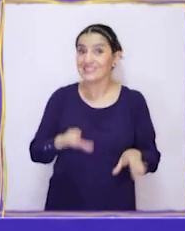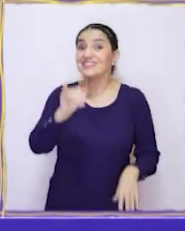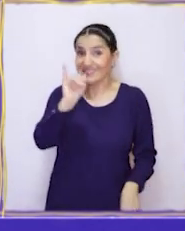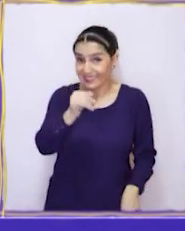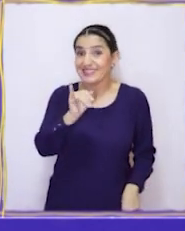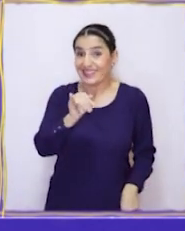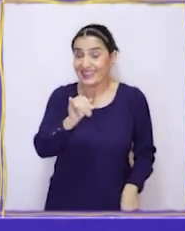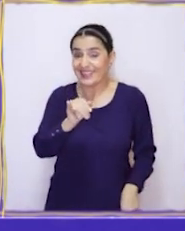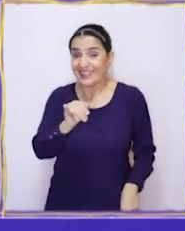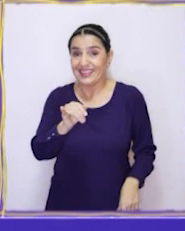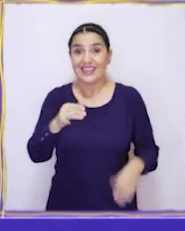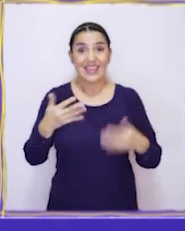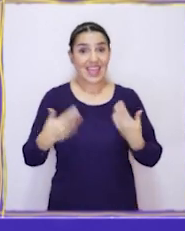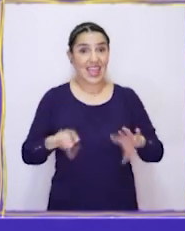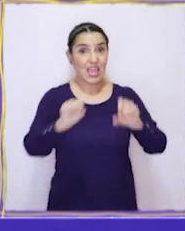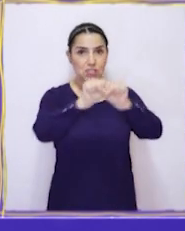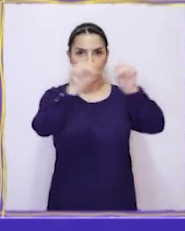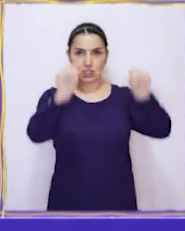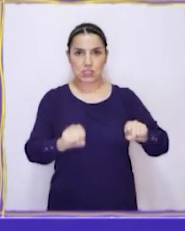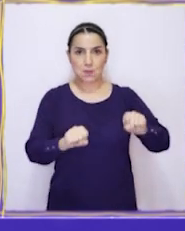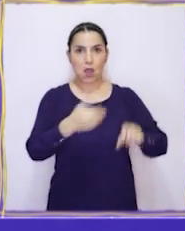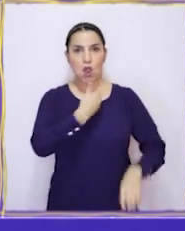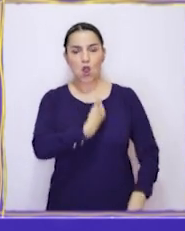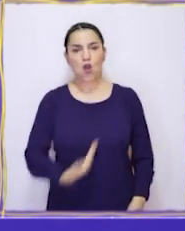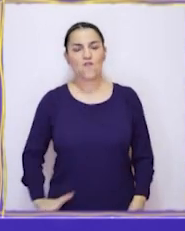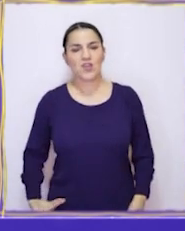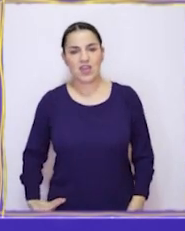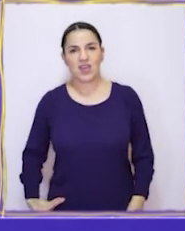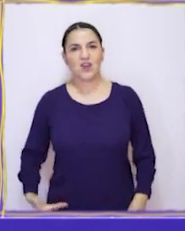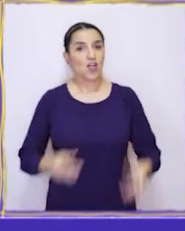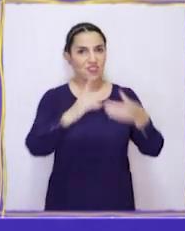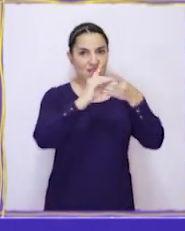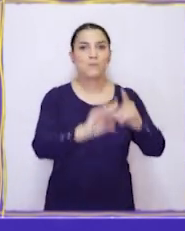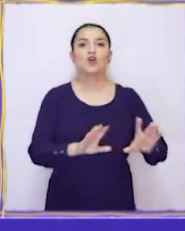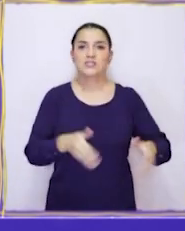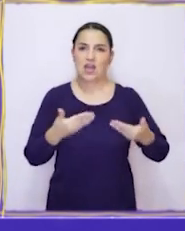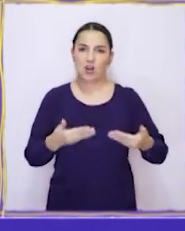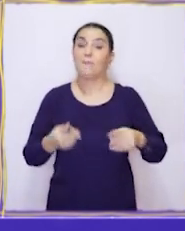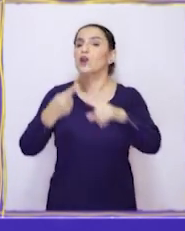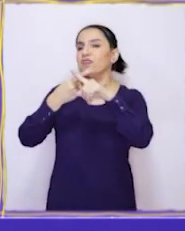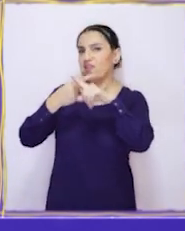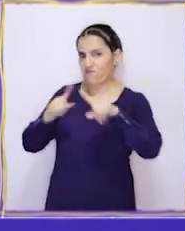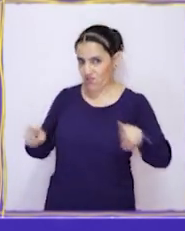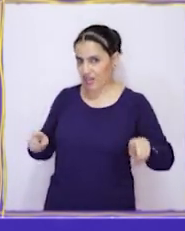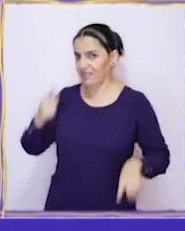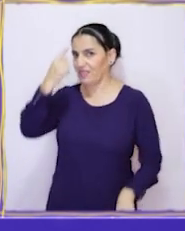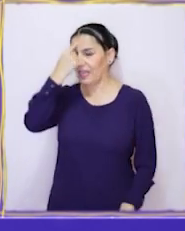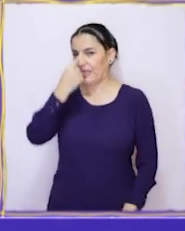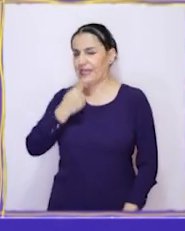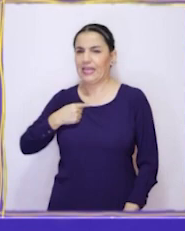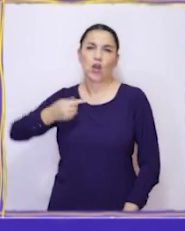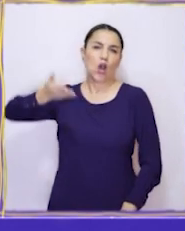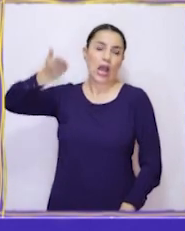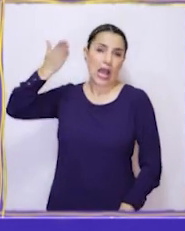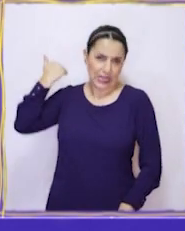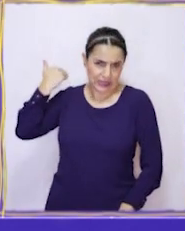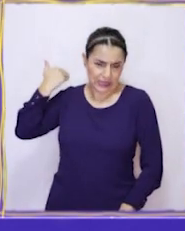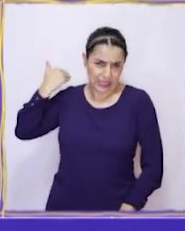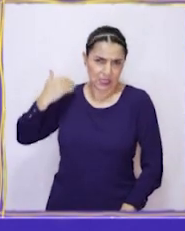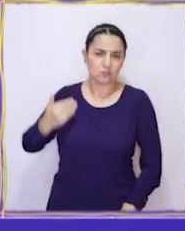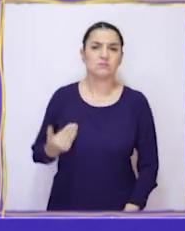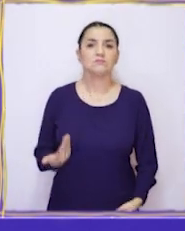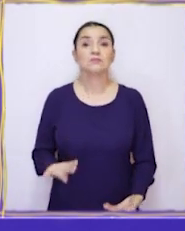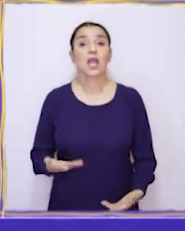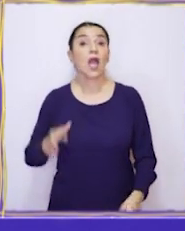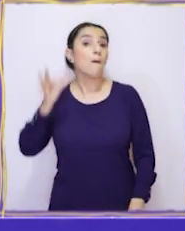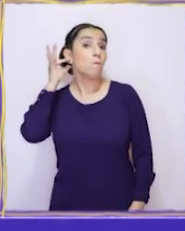¡Claro que sí! Es nuestro sistema de gobierno, pero es muy distinto al de los griegos. Ya que, por ejemplo, en ese